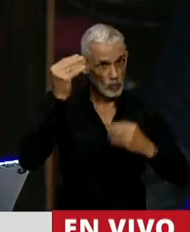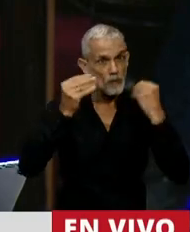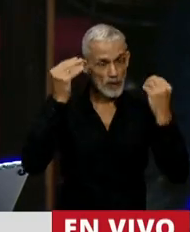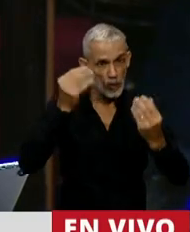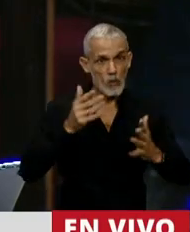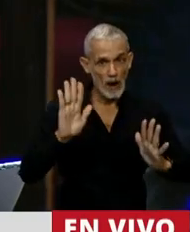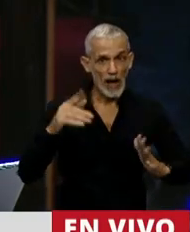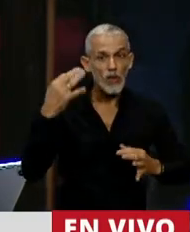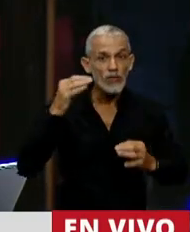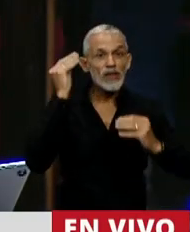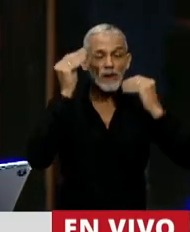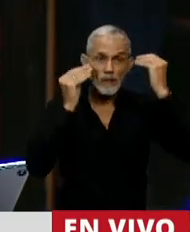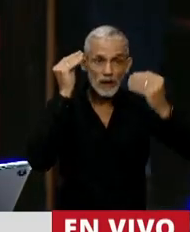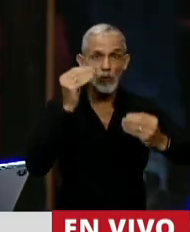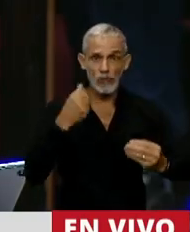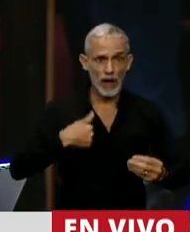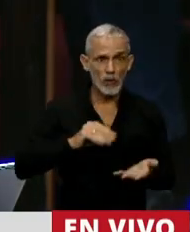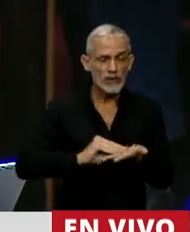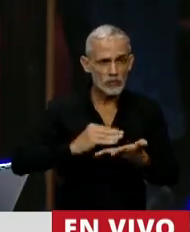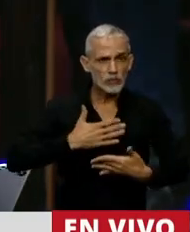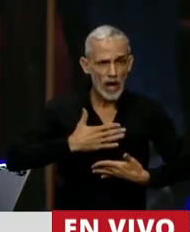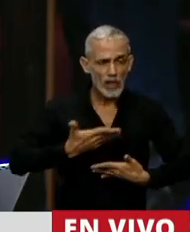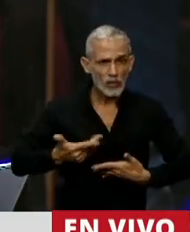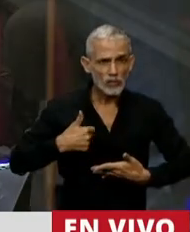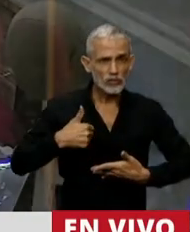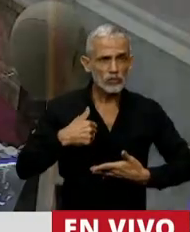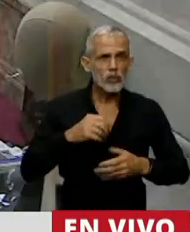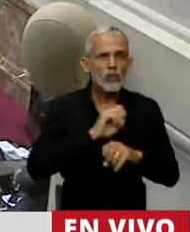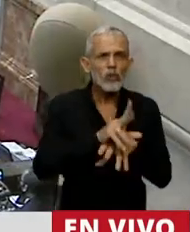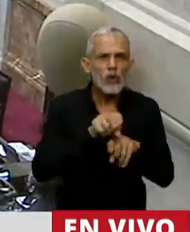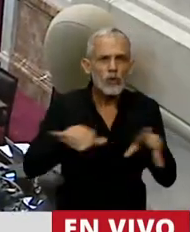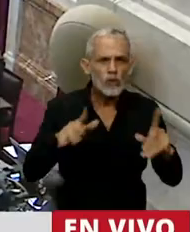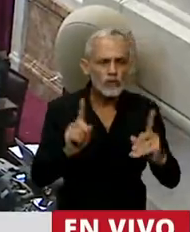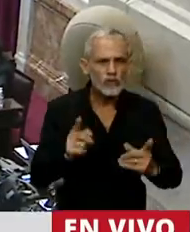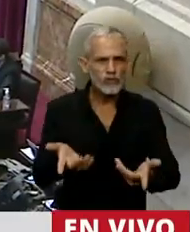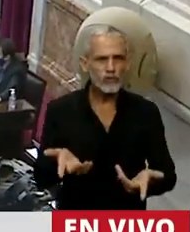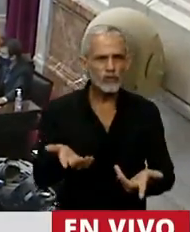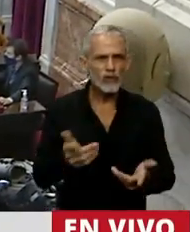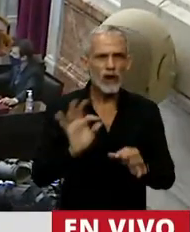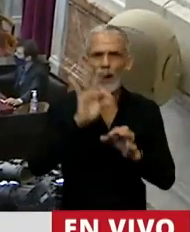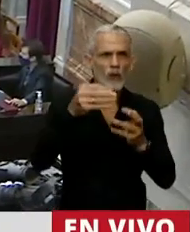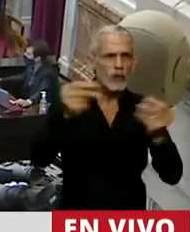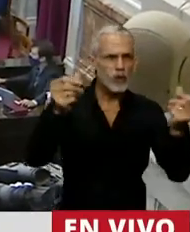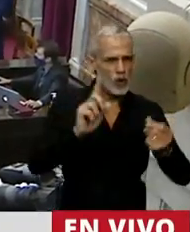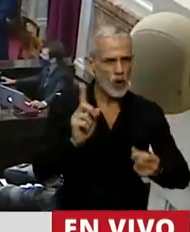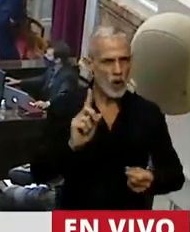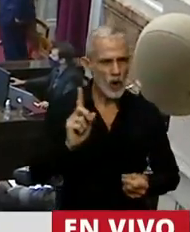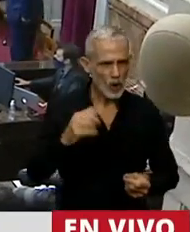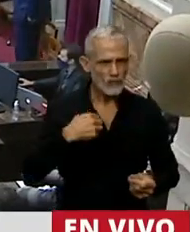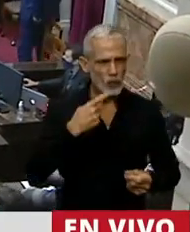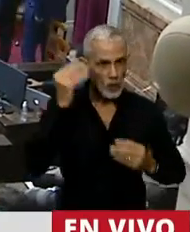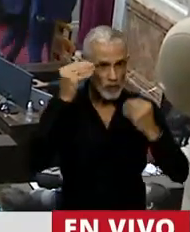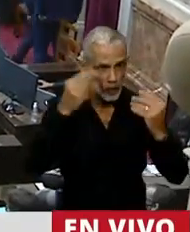preocupado. Tenemos que estar preocupados como legisladores, porque estamos en pandemia. El virus no se fue. Lo digo